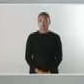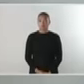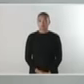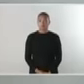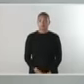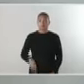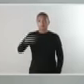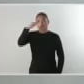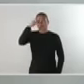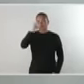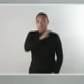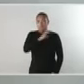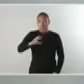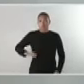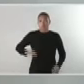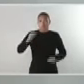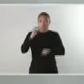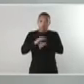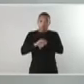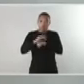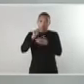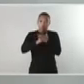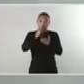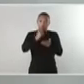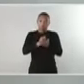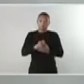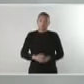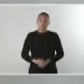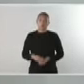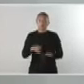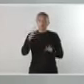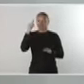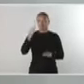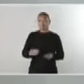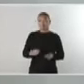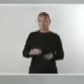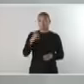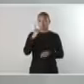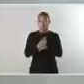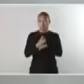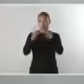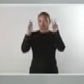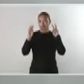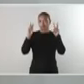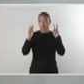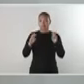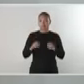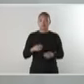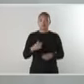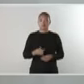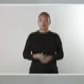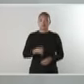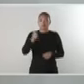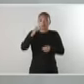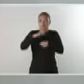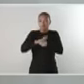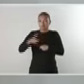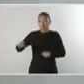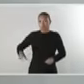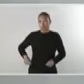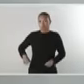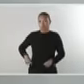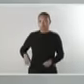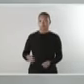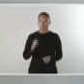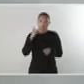candidatos amigos de Tamaulipas hemos terminado con el primer tema gestión gubernamental